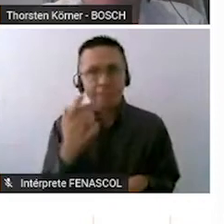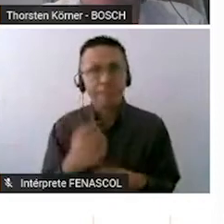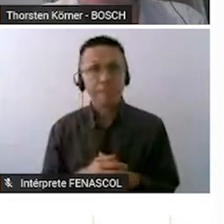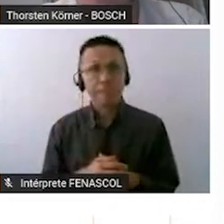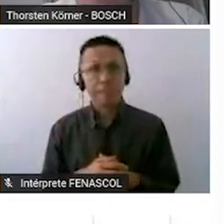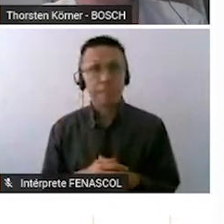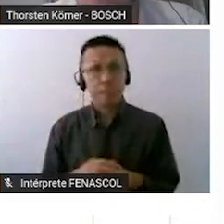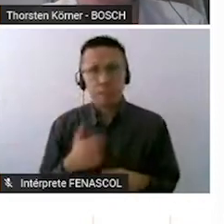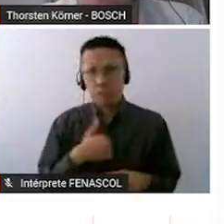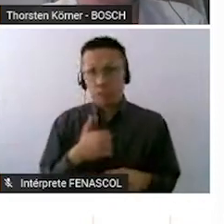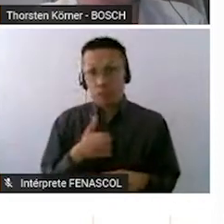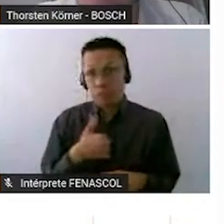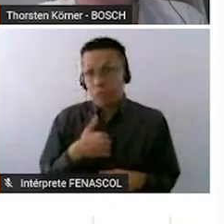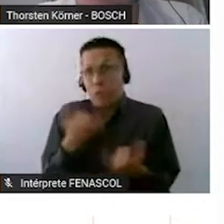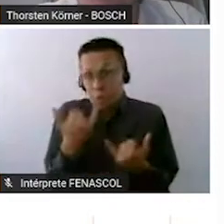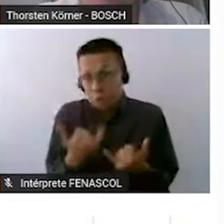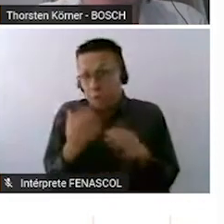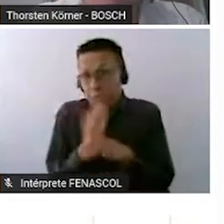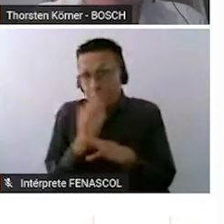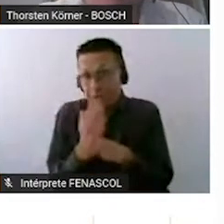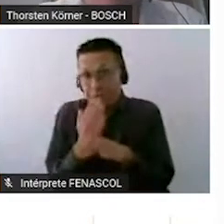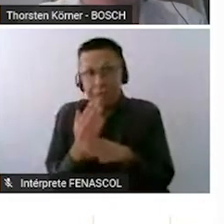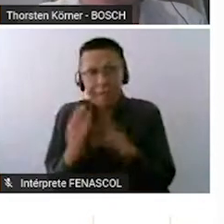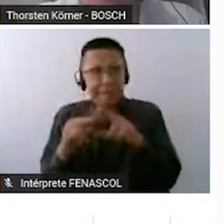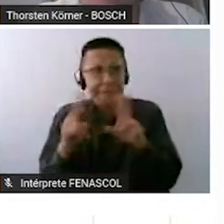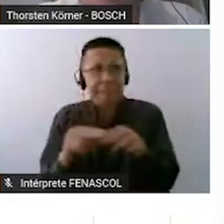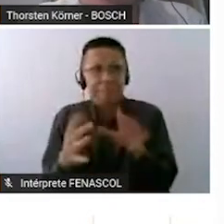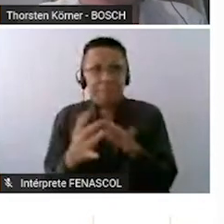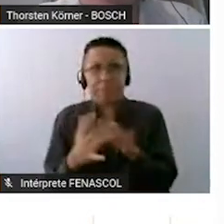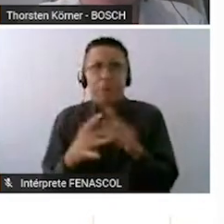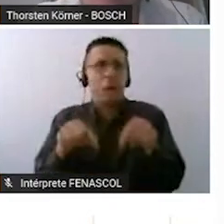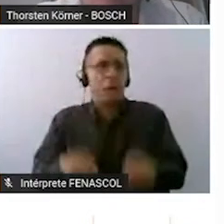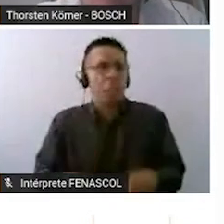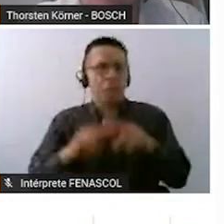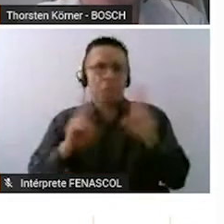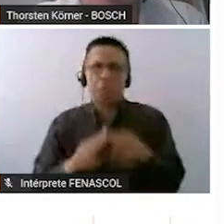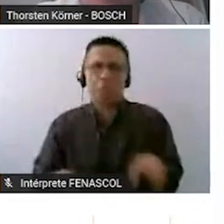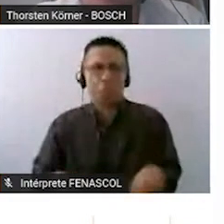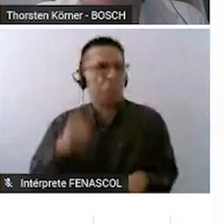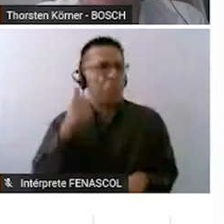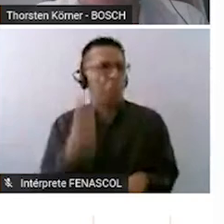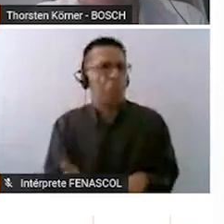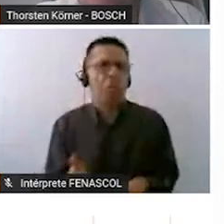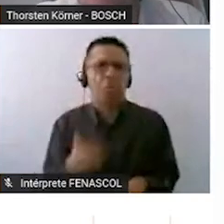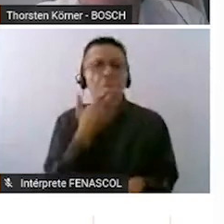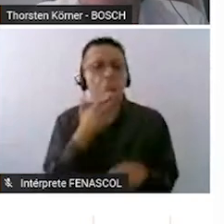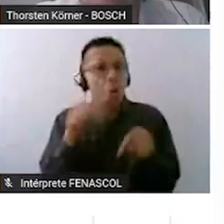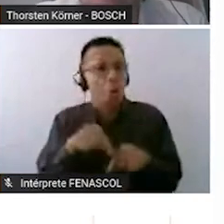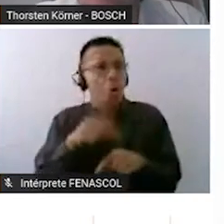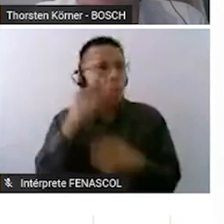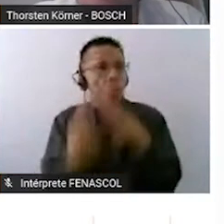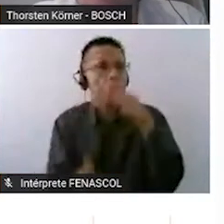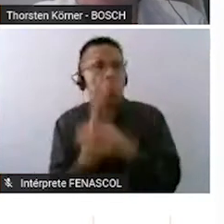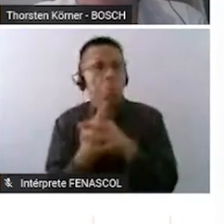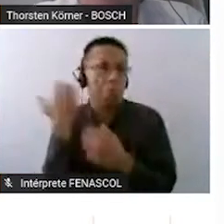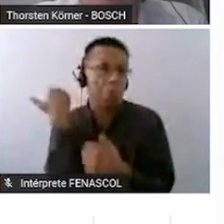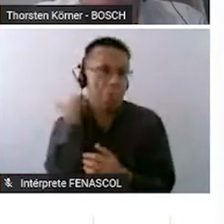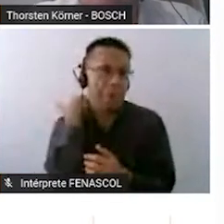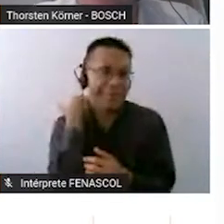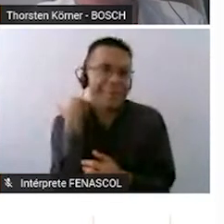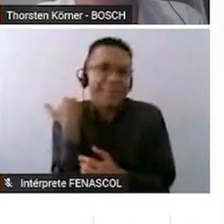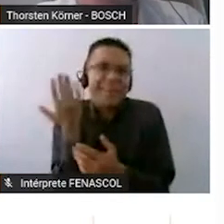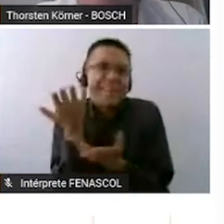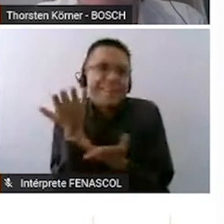que tuve muchos problemas, que normalmente aquí en mi casa tengo buena señal, hoy me jugó una mala pasada. Estos son riesgos